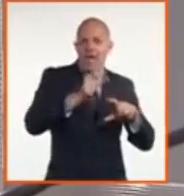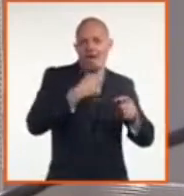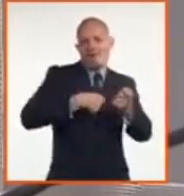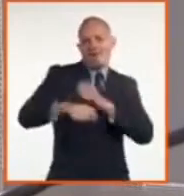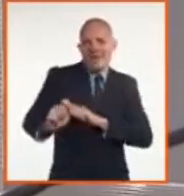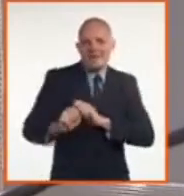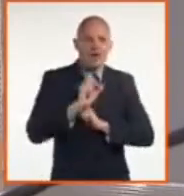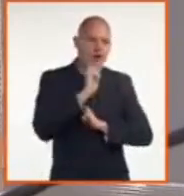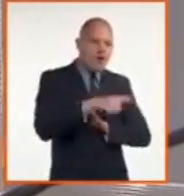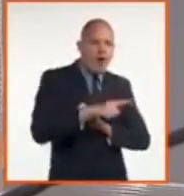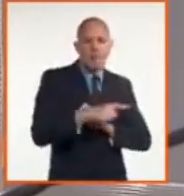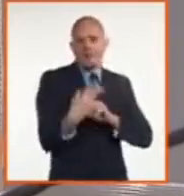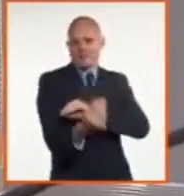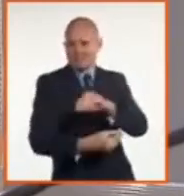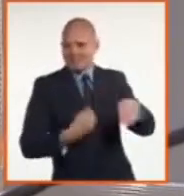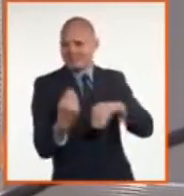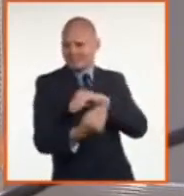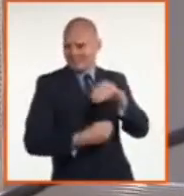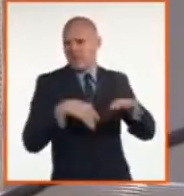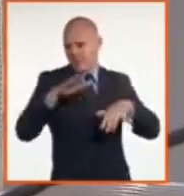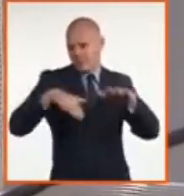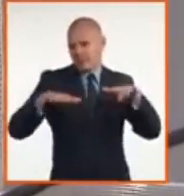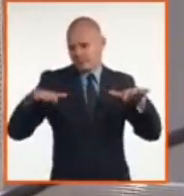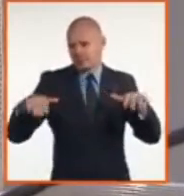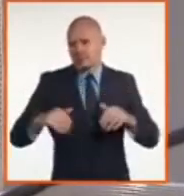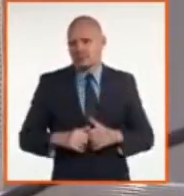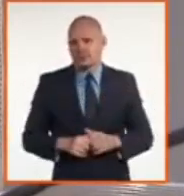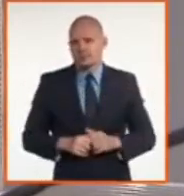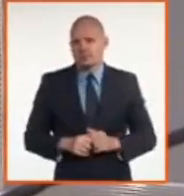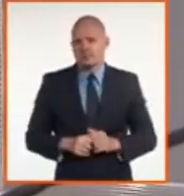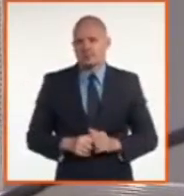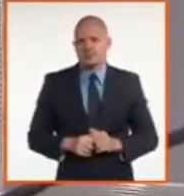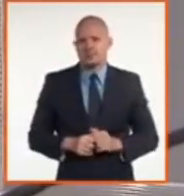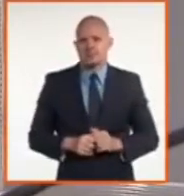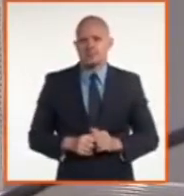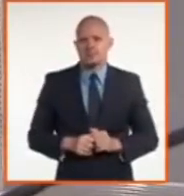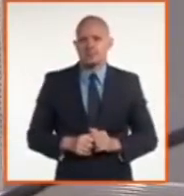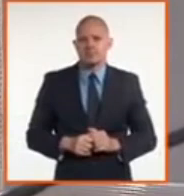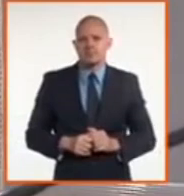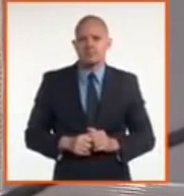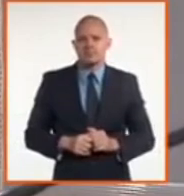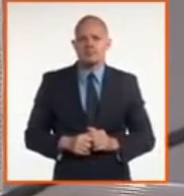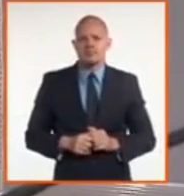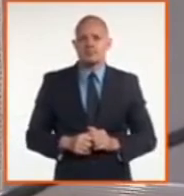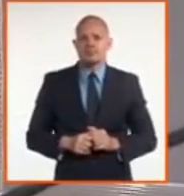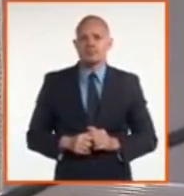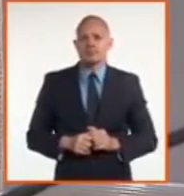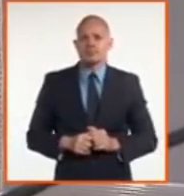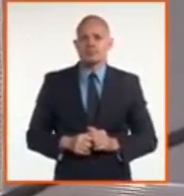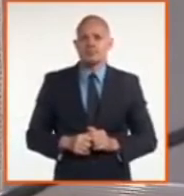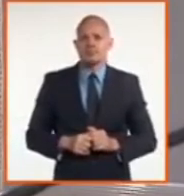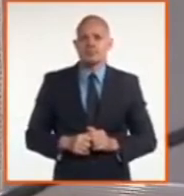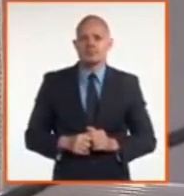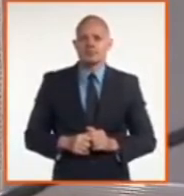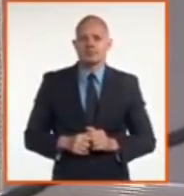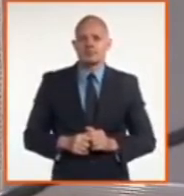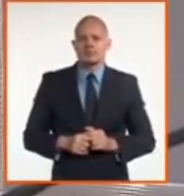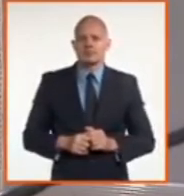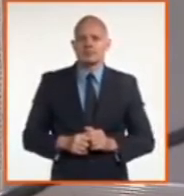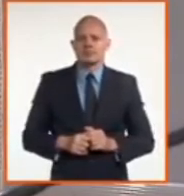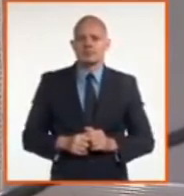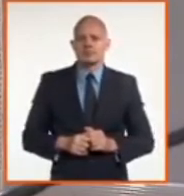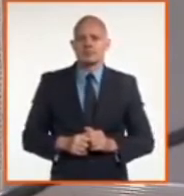que tenga cada una de las de las oficinas que presten el servicio ese es un elemento que